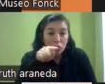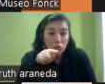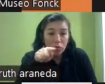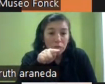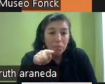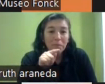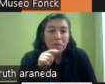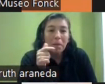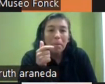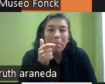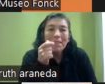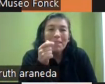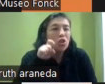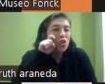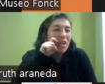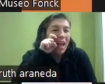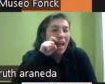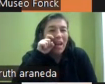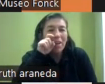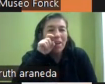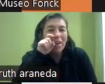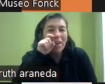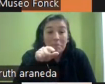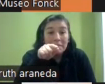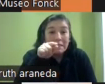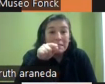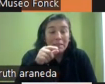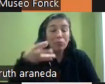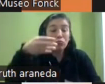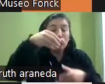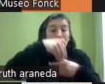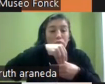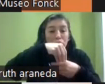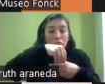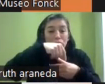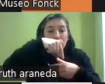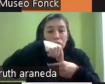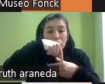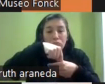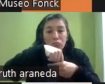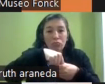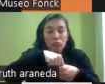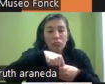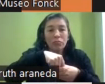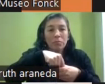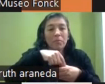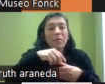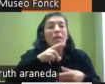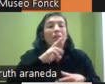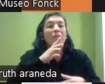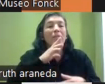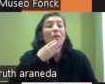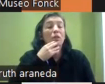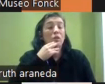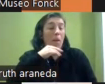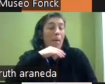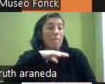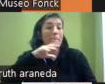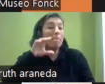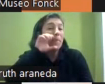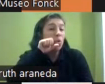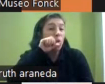pintada de rosado, y incluía, por lo tanto, el extremo sur del Perú, de por lo